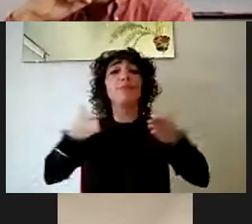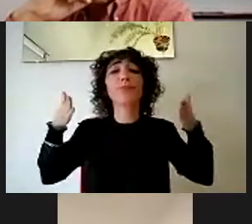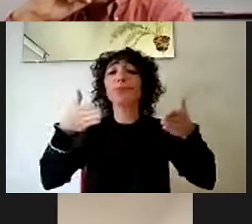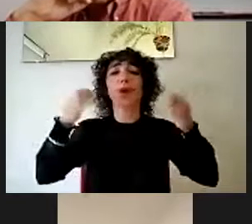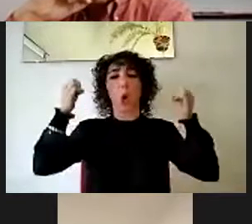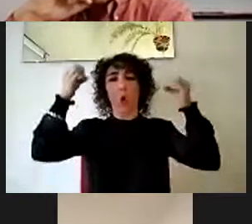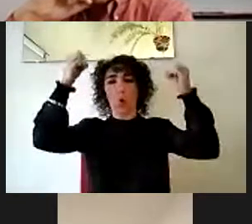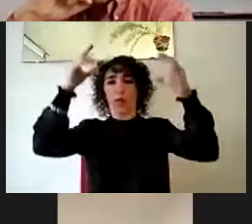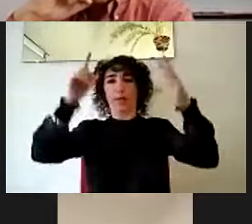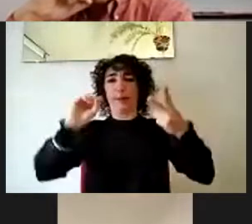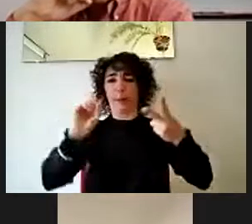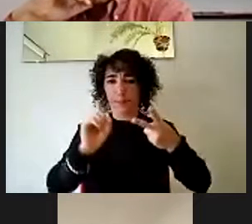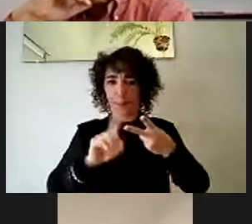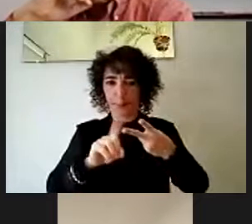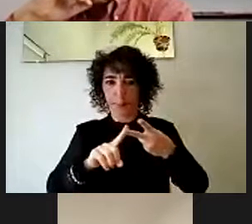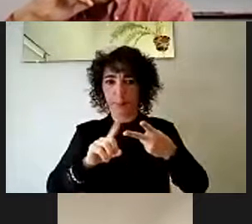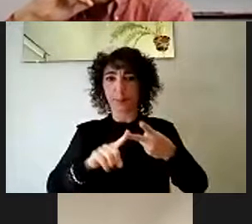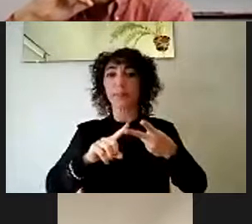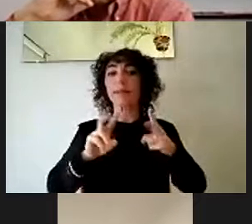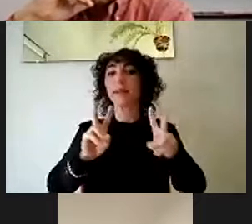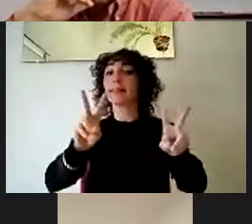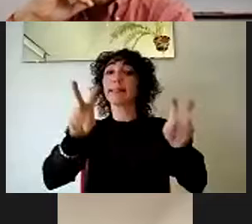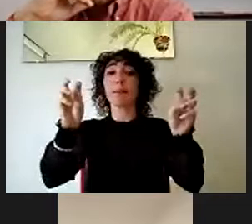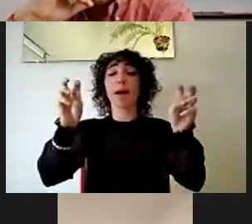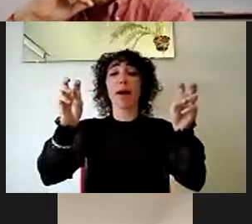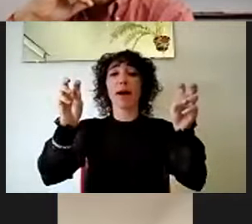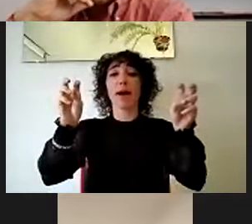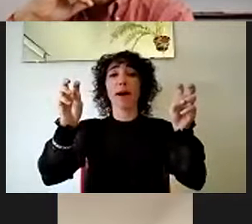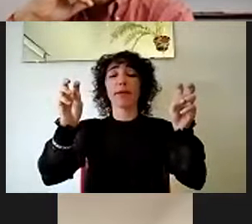tenemos en materia